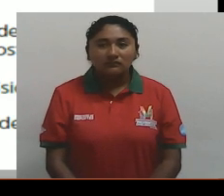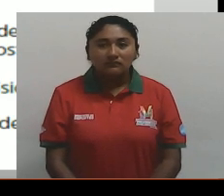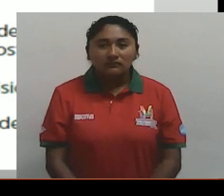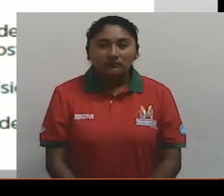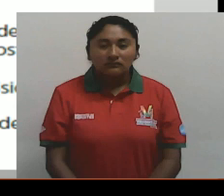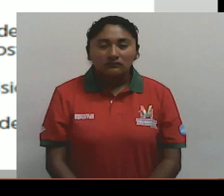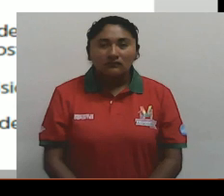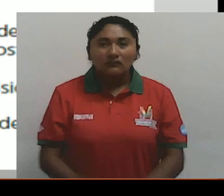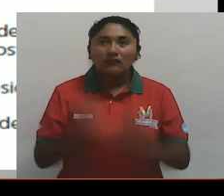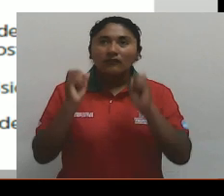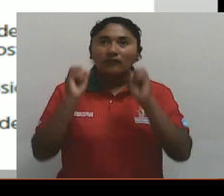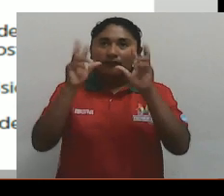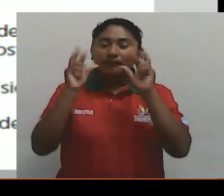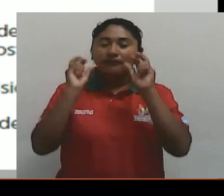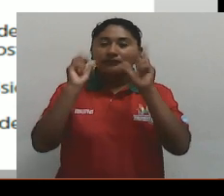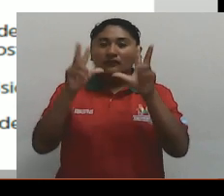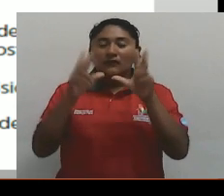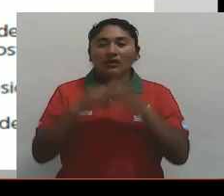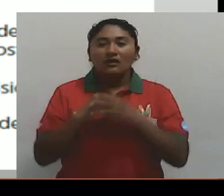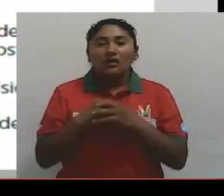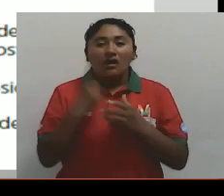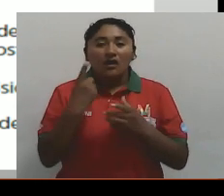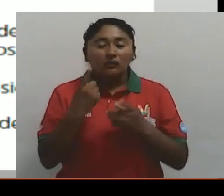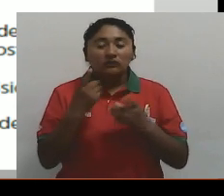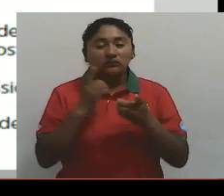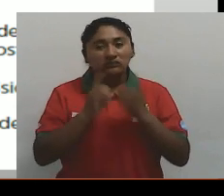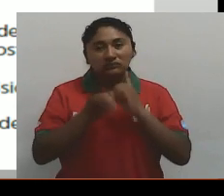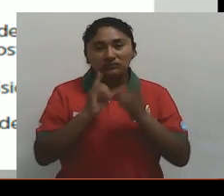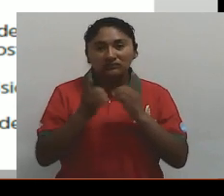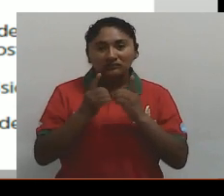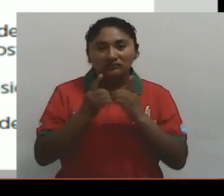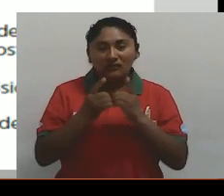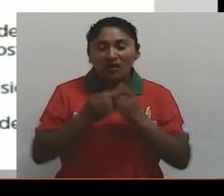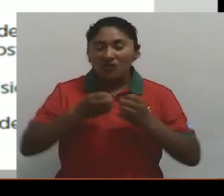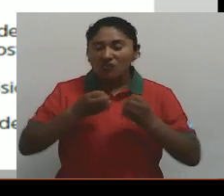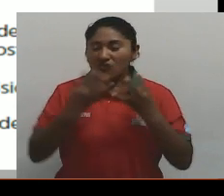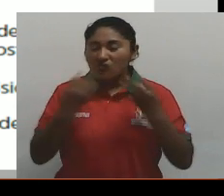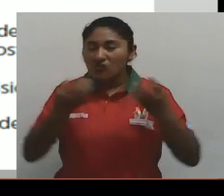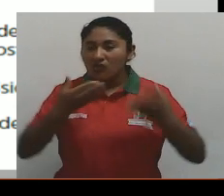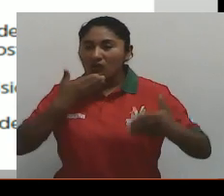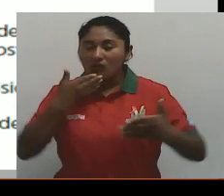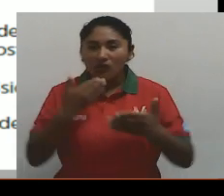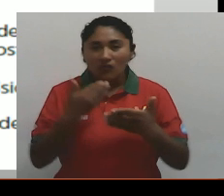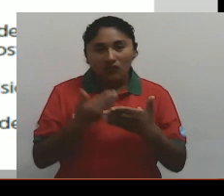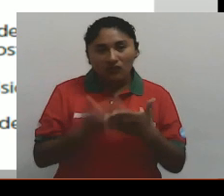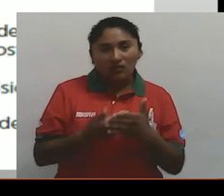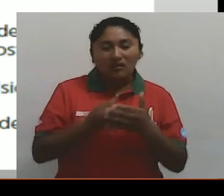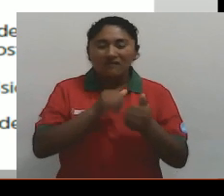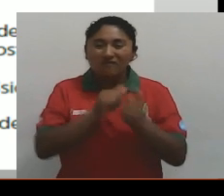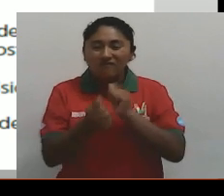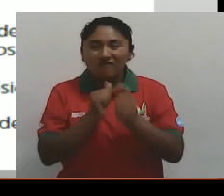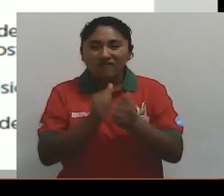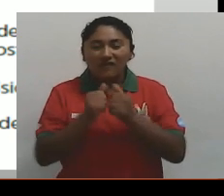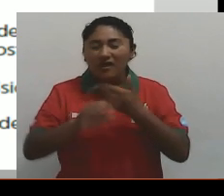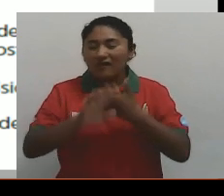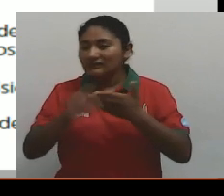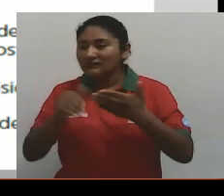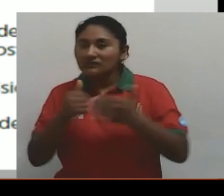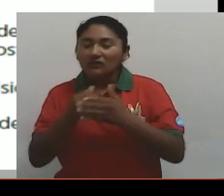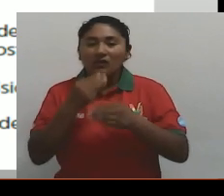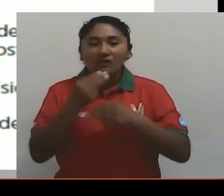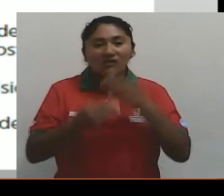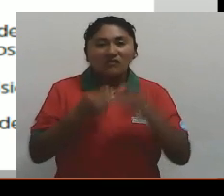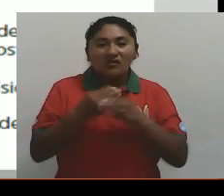El voleibol es uno de los deportes más exitosos, populares, competitivos y recreativos en el mundo. Es rápido, es excitante y la